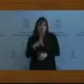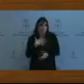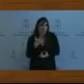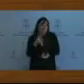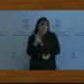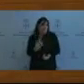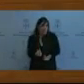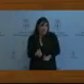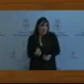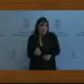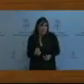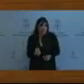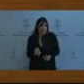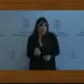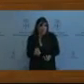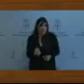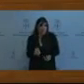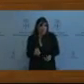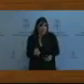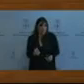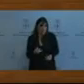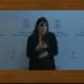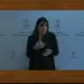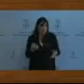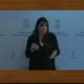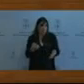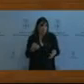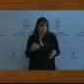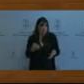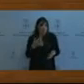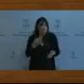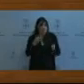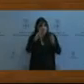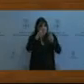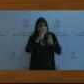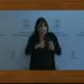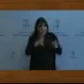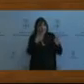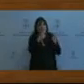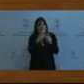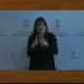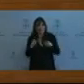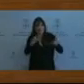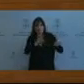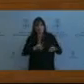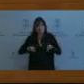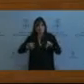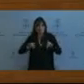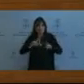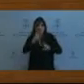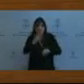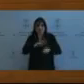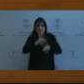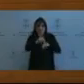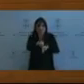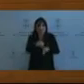y oportuna. Y analizar y clasificar la superficie útil agraria para determinar sus potencialidades agronómicas